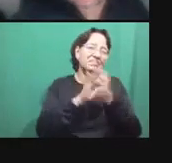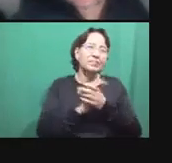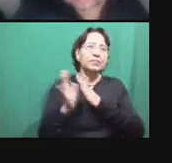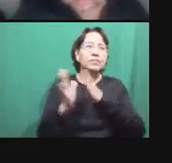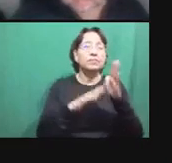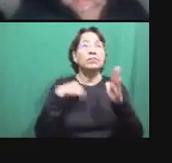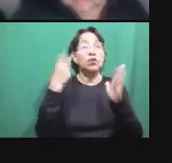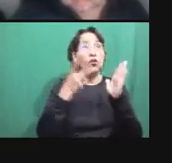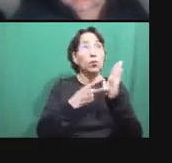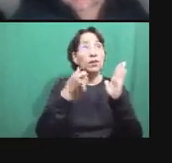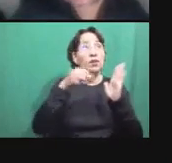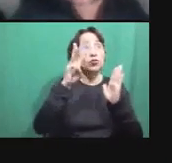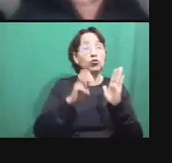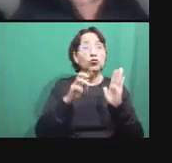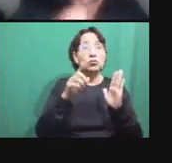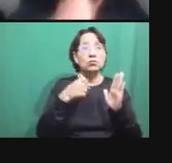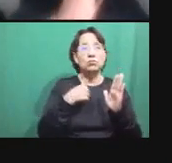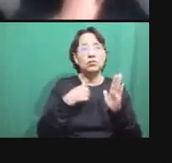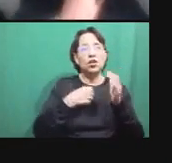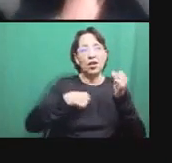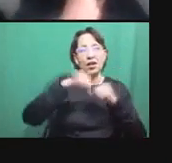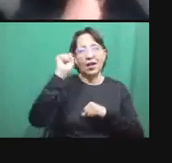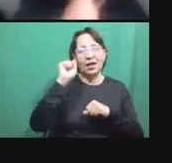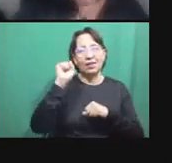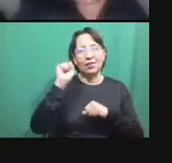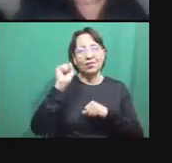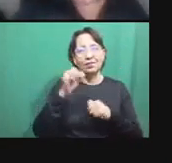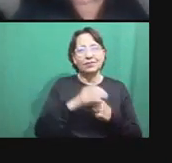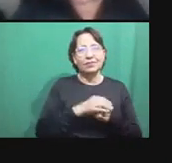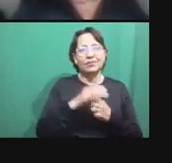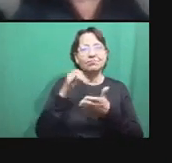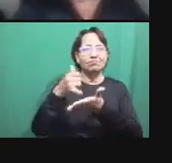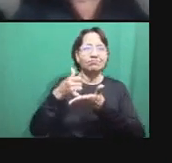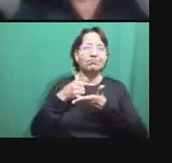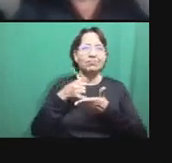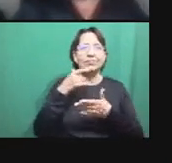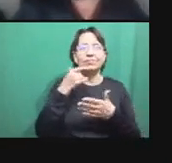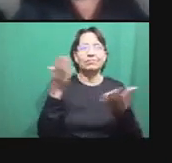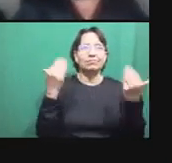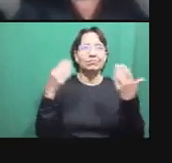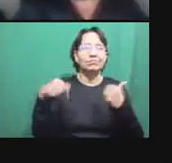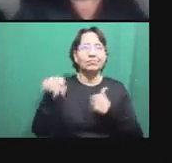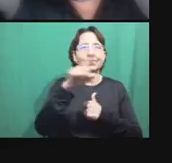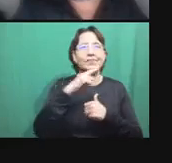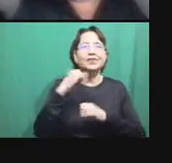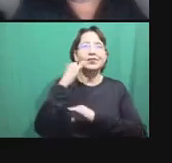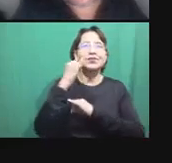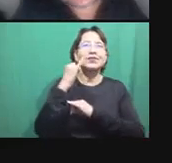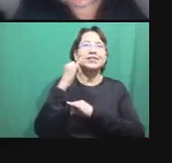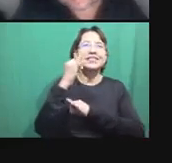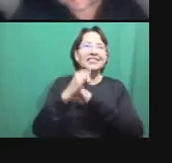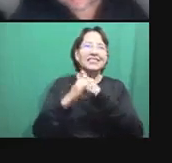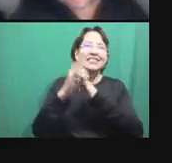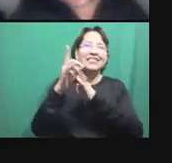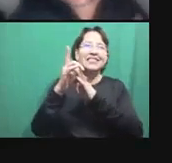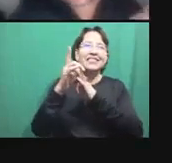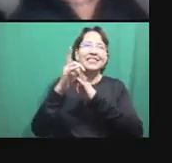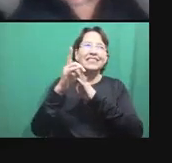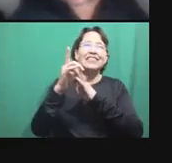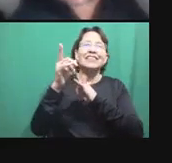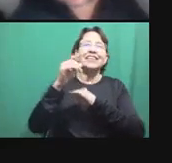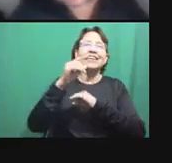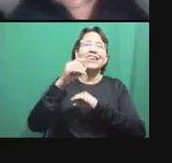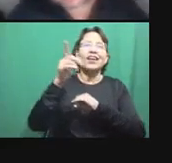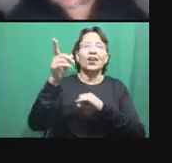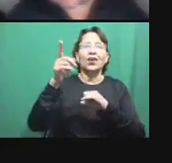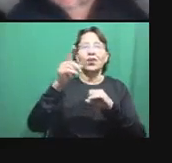2018 gano el premio de la convocatoria de intervenir en la historia del Ministerio de Cultura de la Universidad de los Andes, y lo